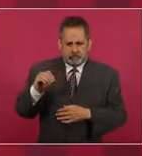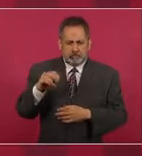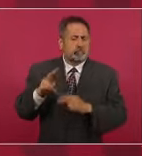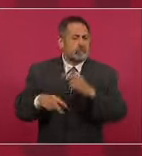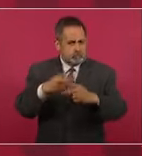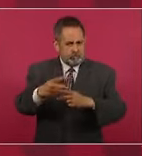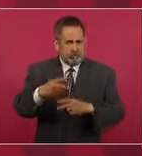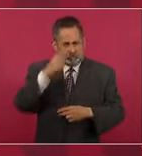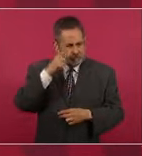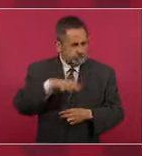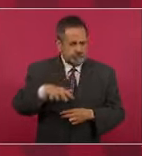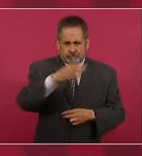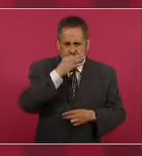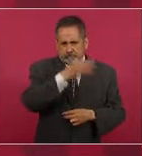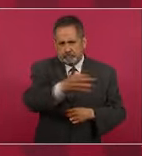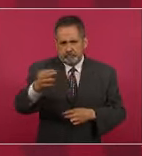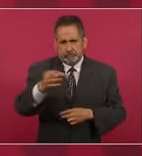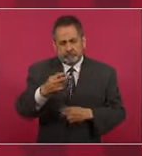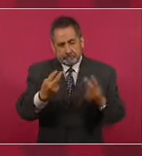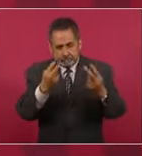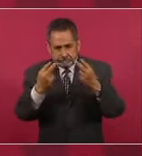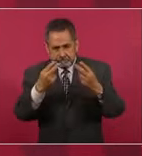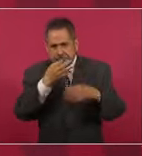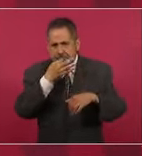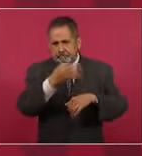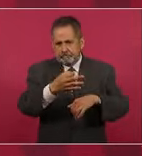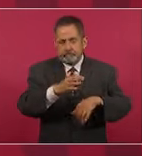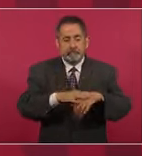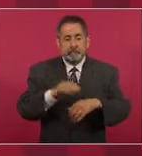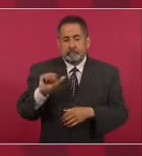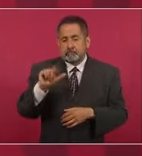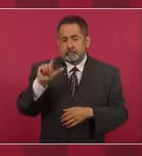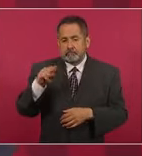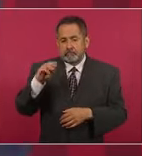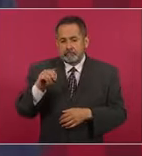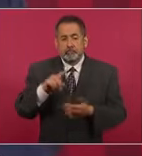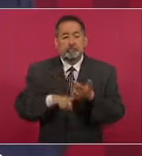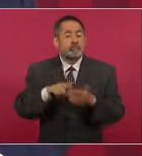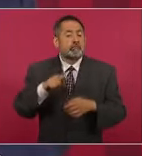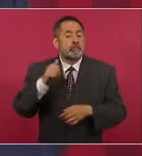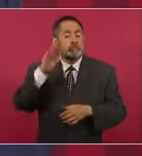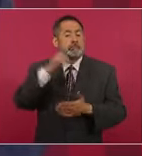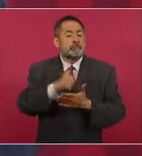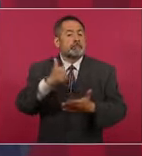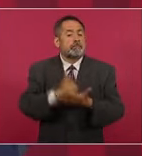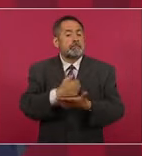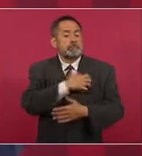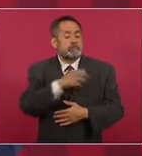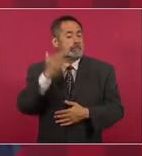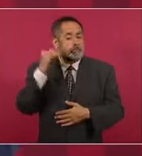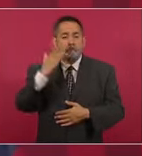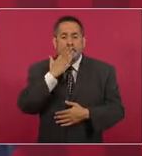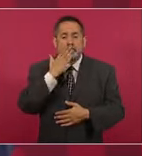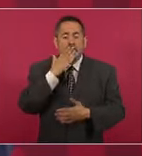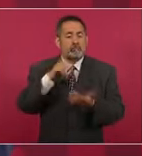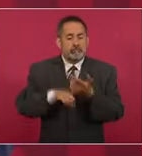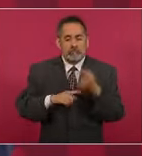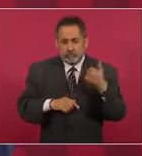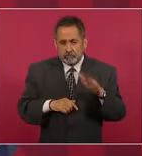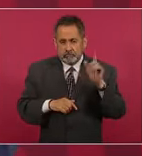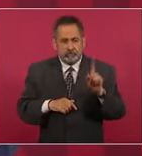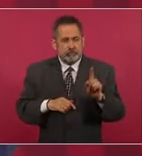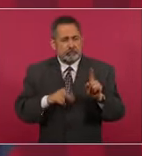Para todos los que nos están viendo, escuchando, Álamo fue capital de Sonora, es